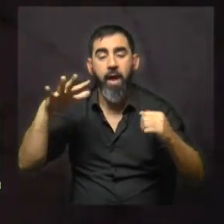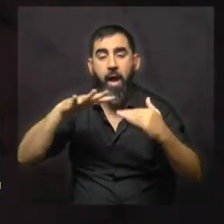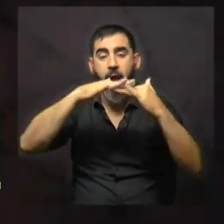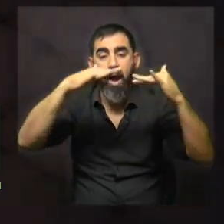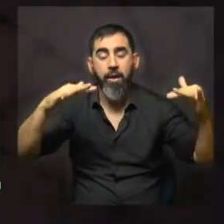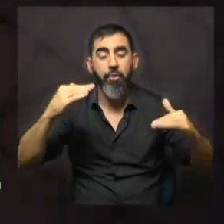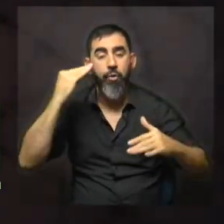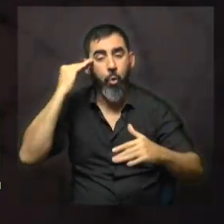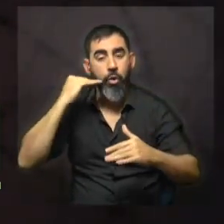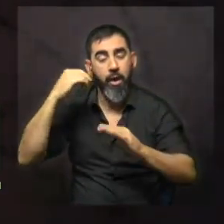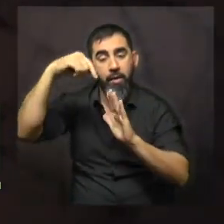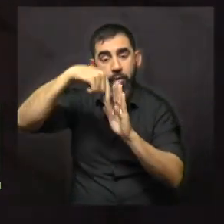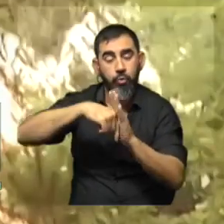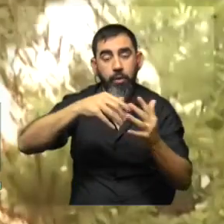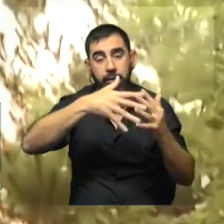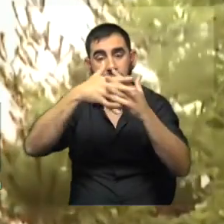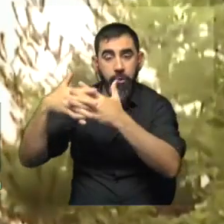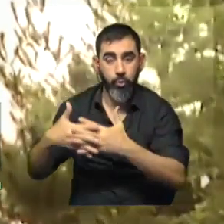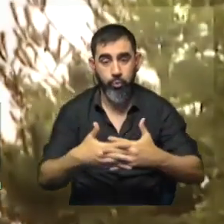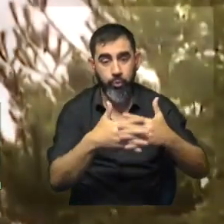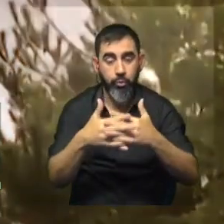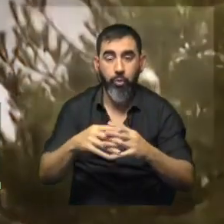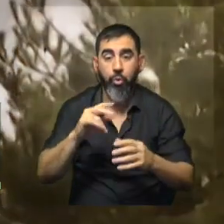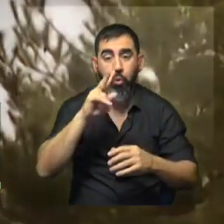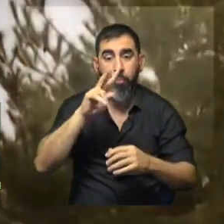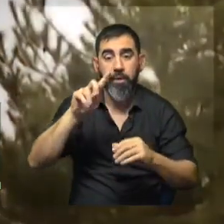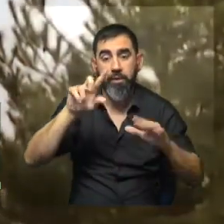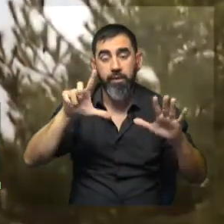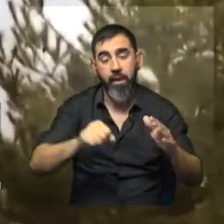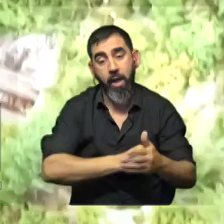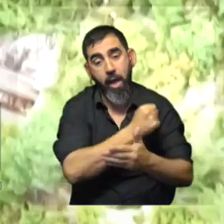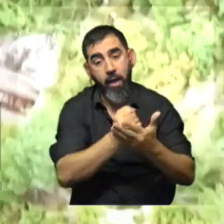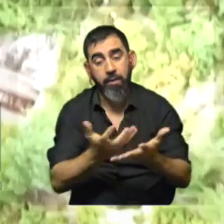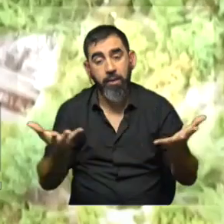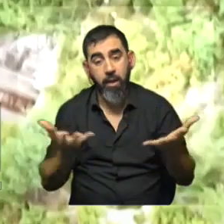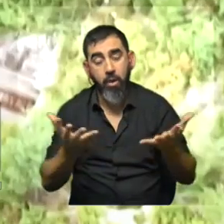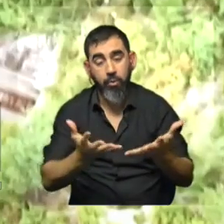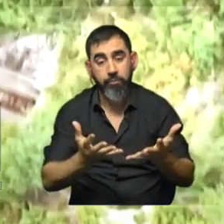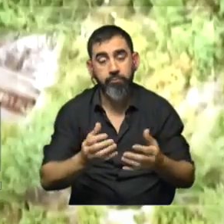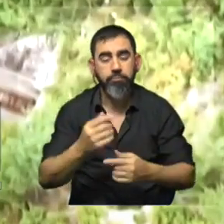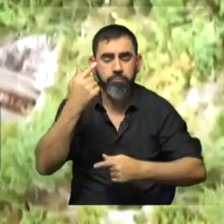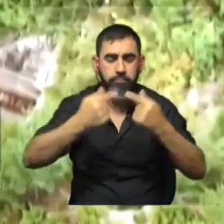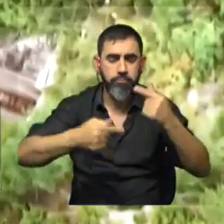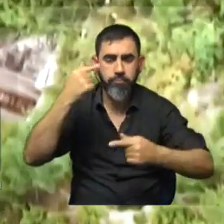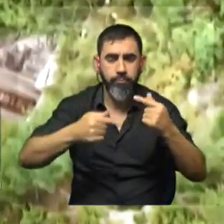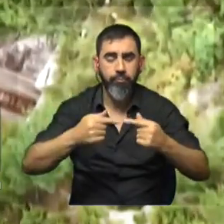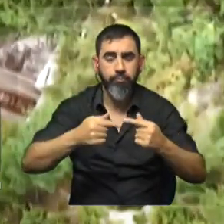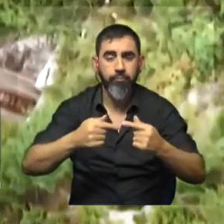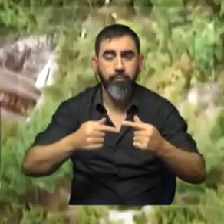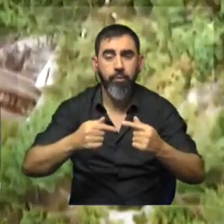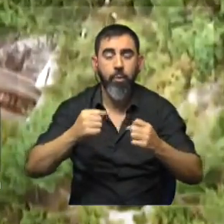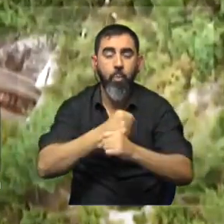combinado de Corea del Sur y Estados Unidos desde 2017 e incluye la movilización de diversos tipos de cazas